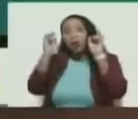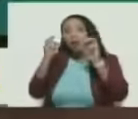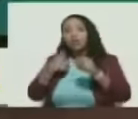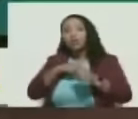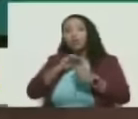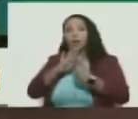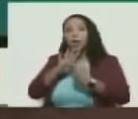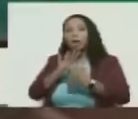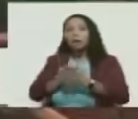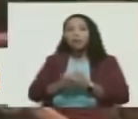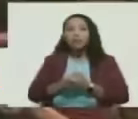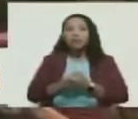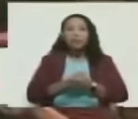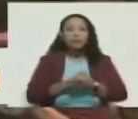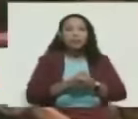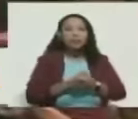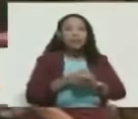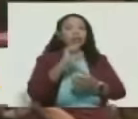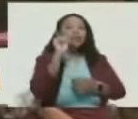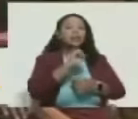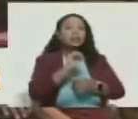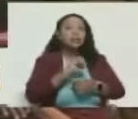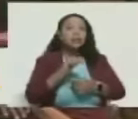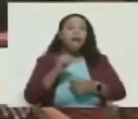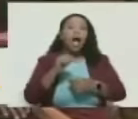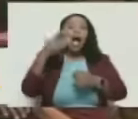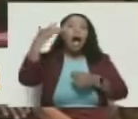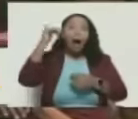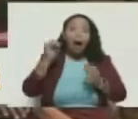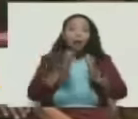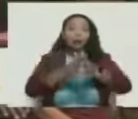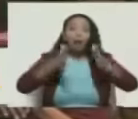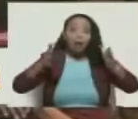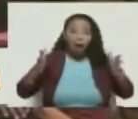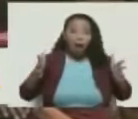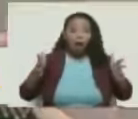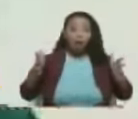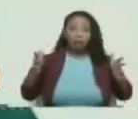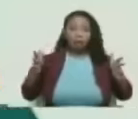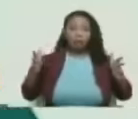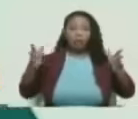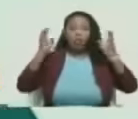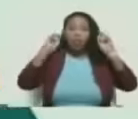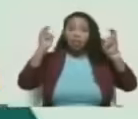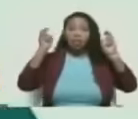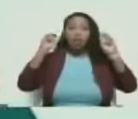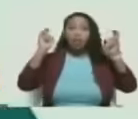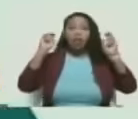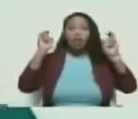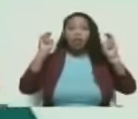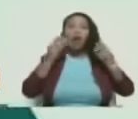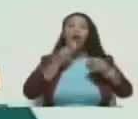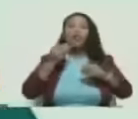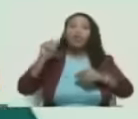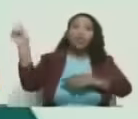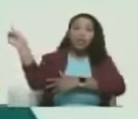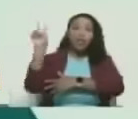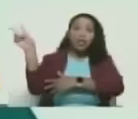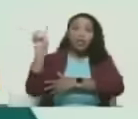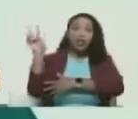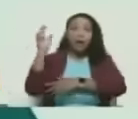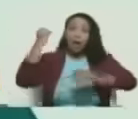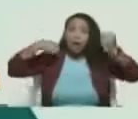planteando. Sí, bueno, hay un gran espíritu en la juventud venezolana de